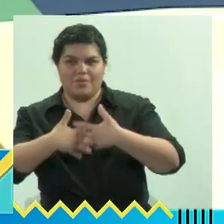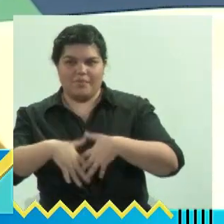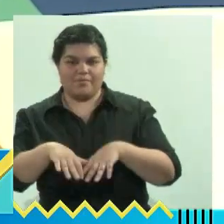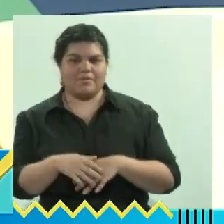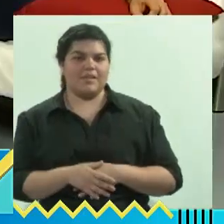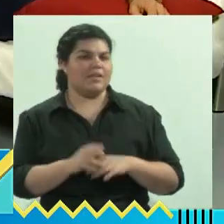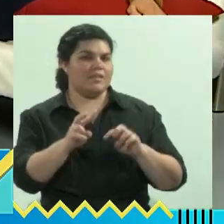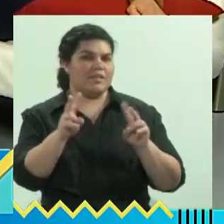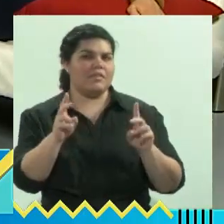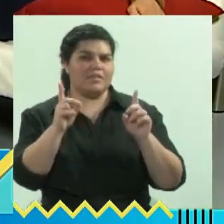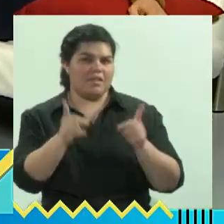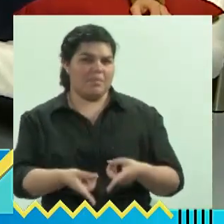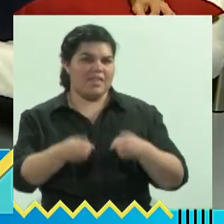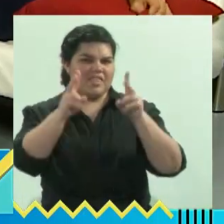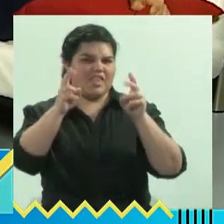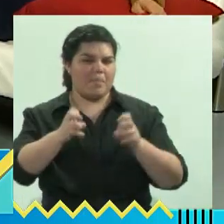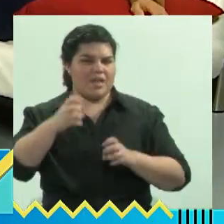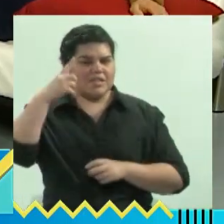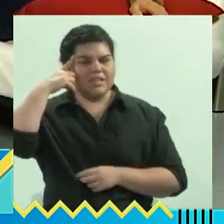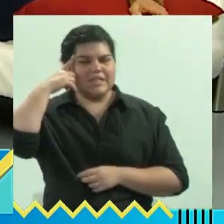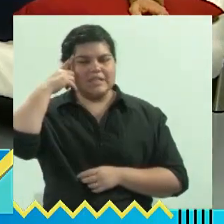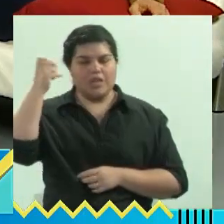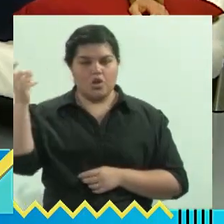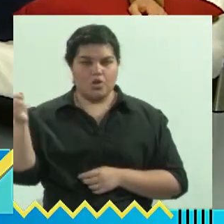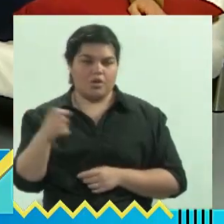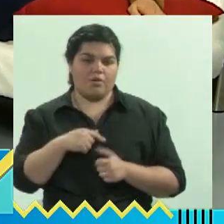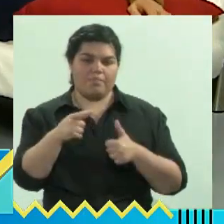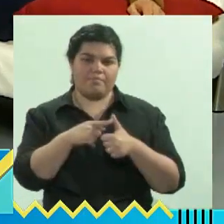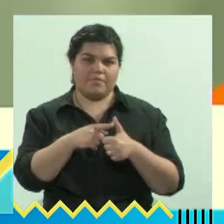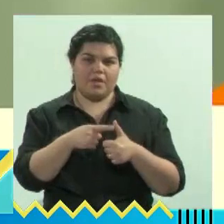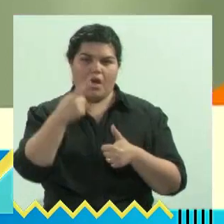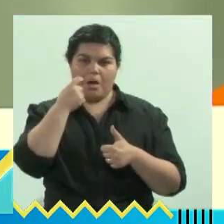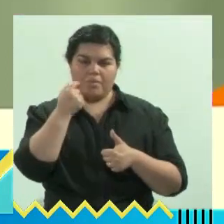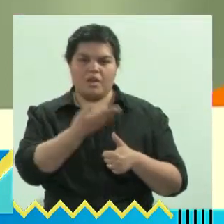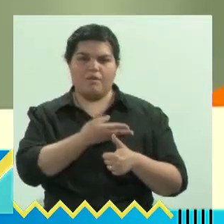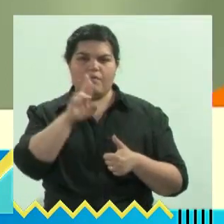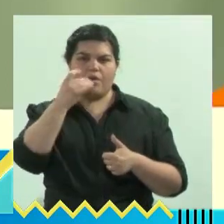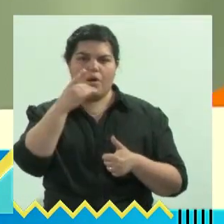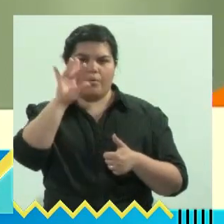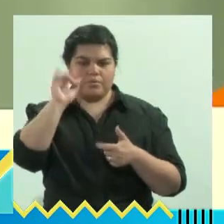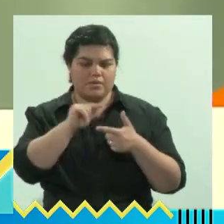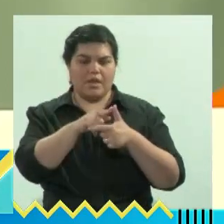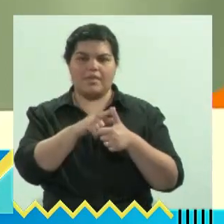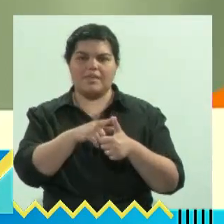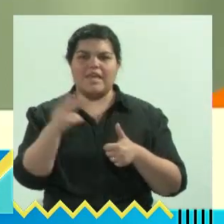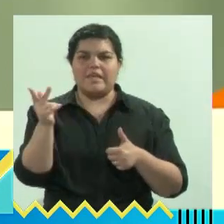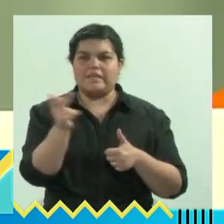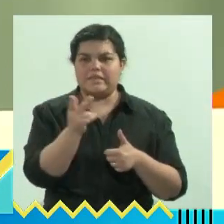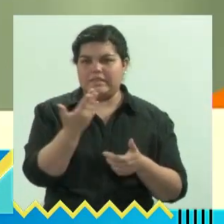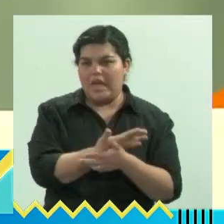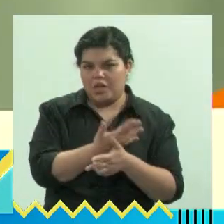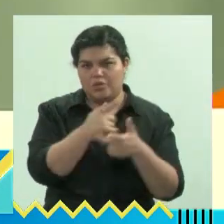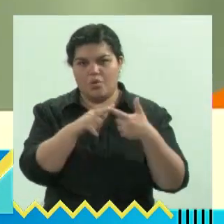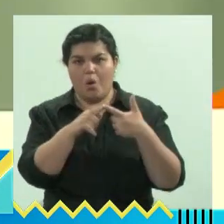psicológica también de fondo. Freud decía que el sexo y la muerte son cuestiones que movilizan al hombre, a la persona. Entonces, si